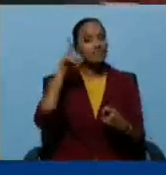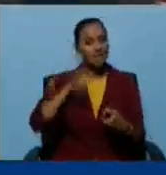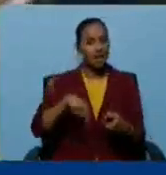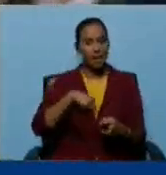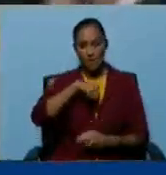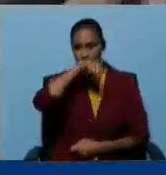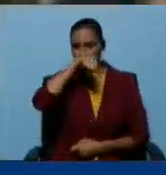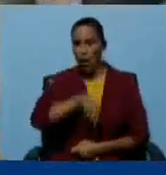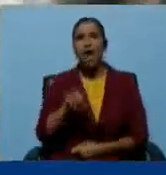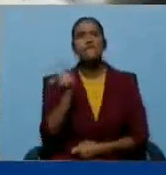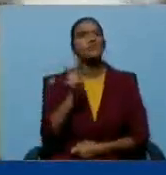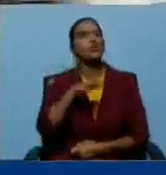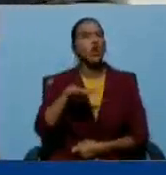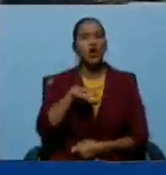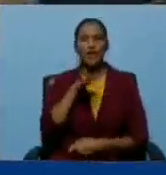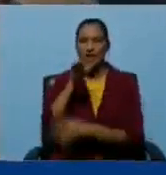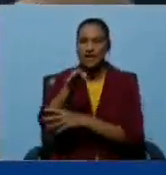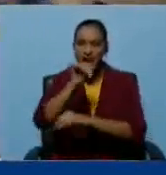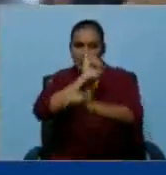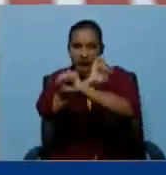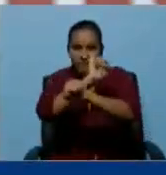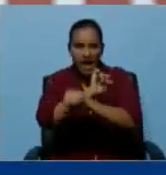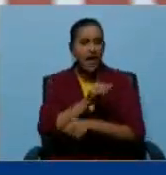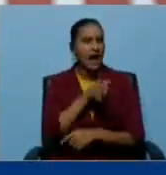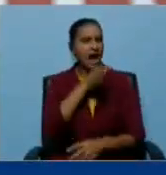en Carapita, en La Vega, en Puerto La Cruz,